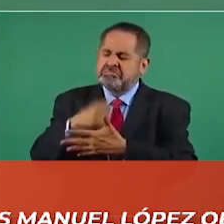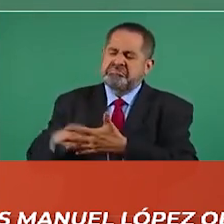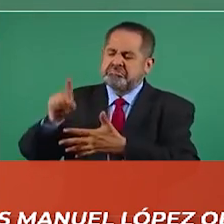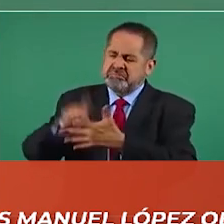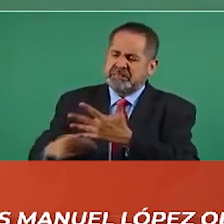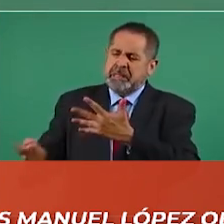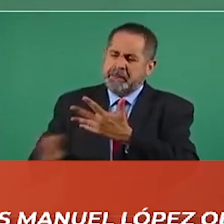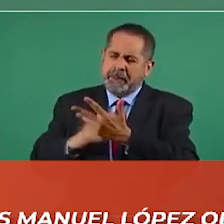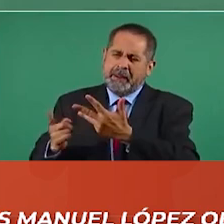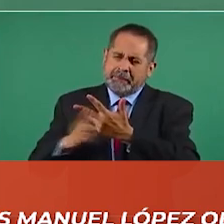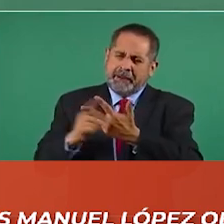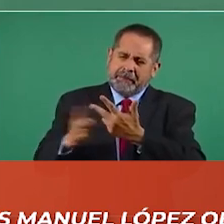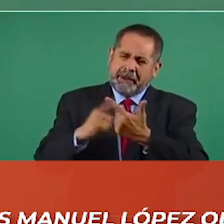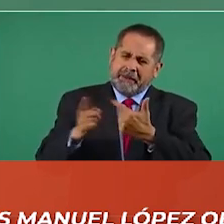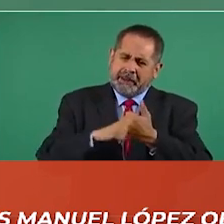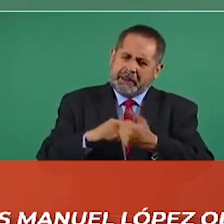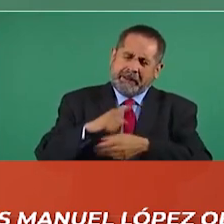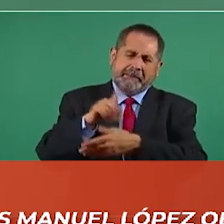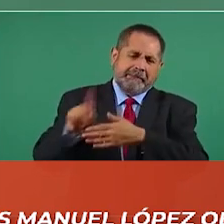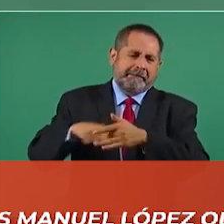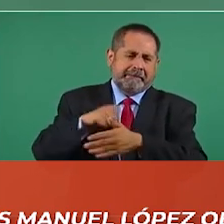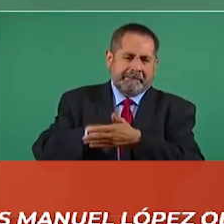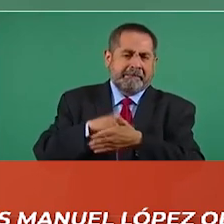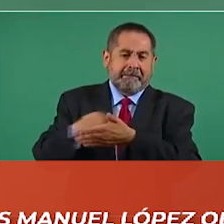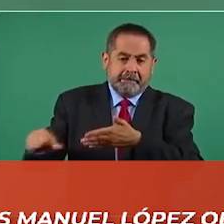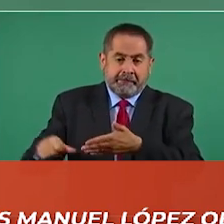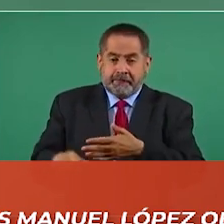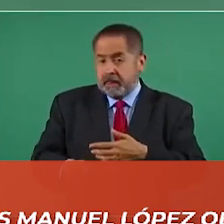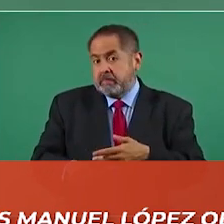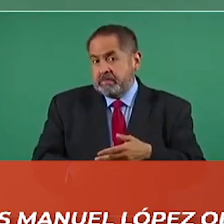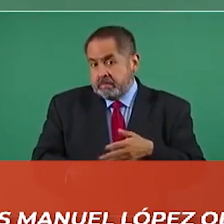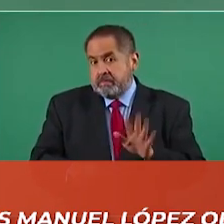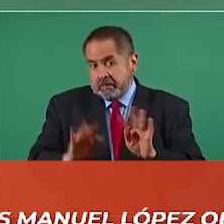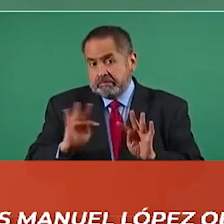cancelado estas reformas.